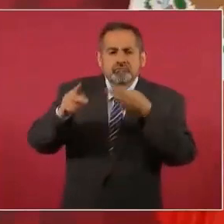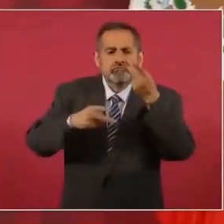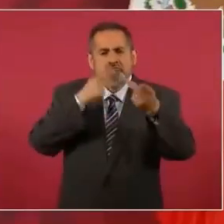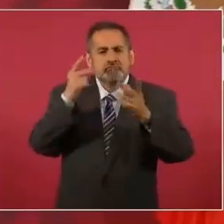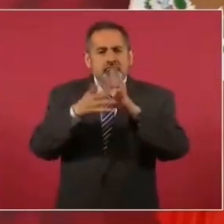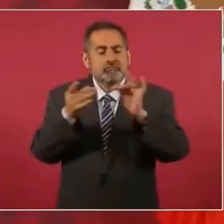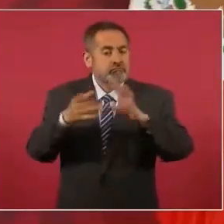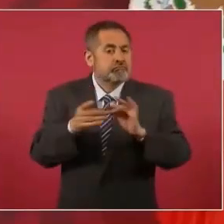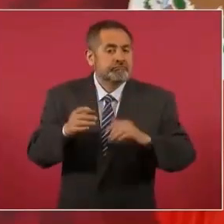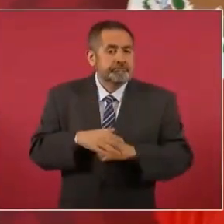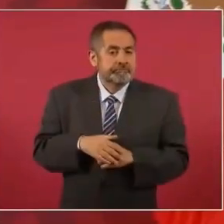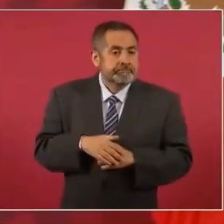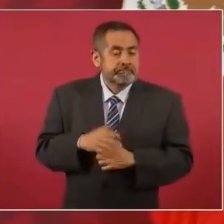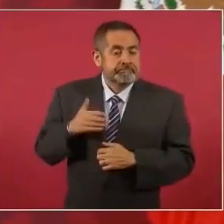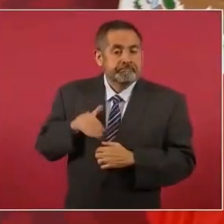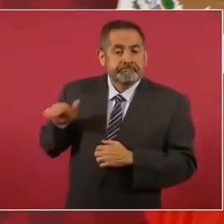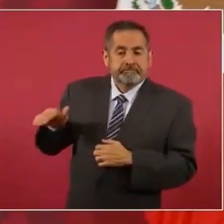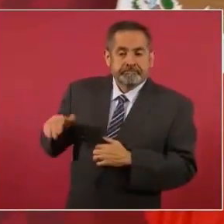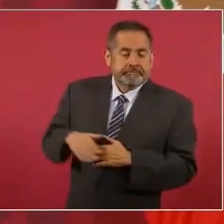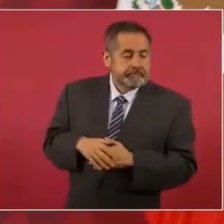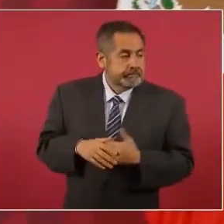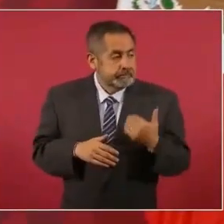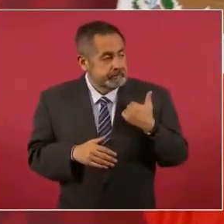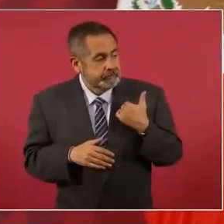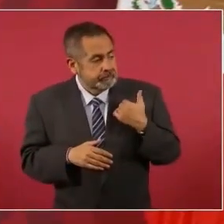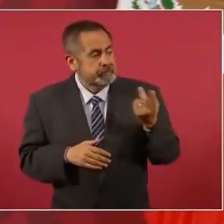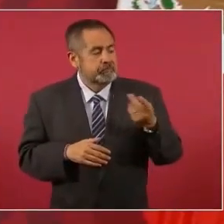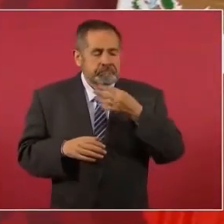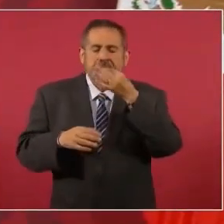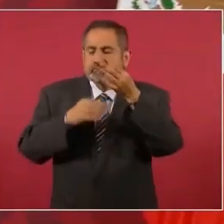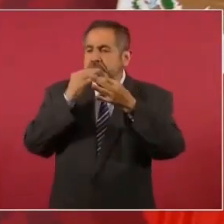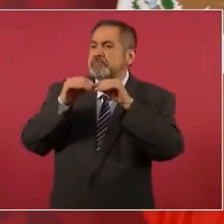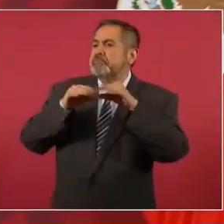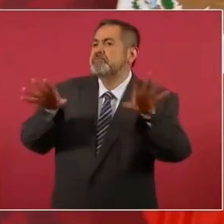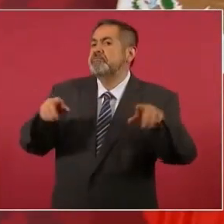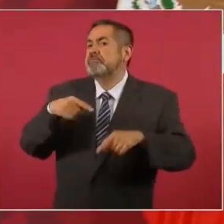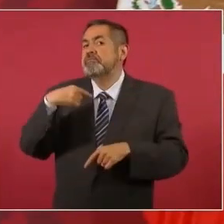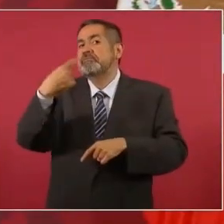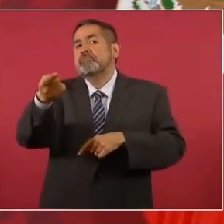Así, a esos extremos. Bueno,